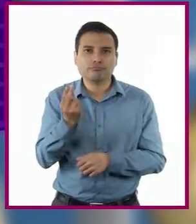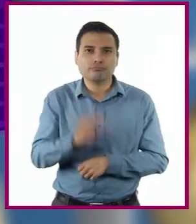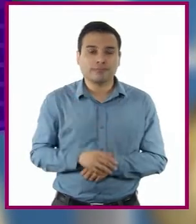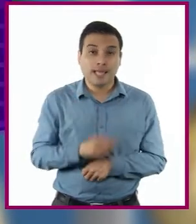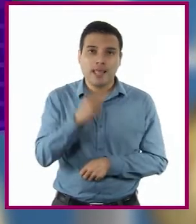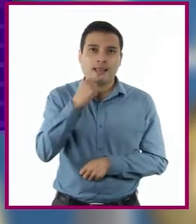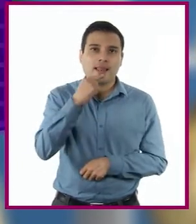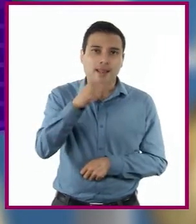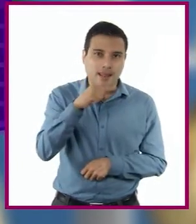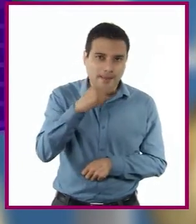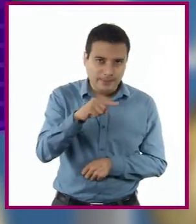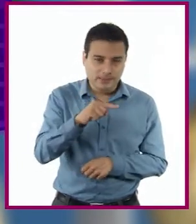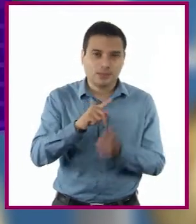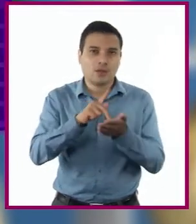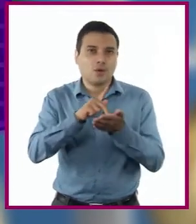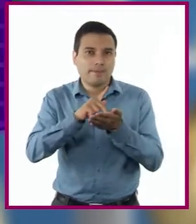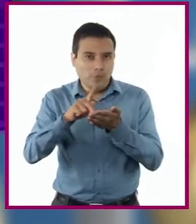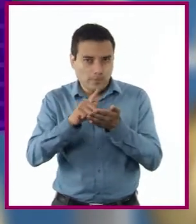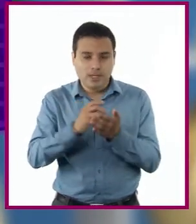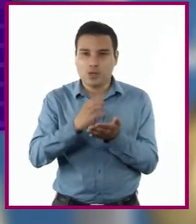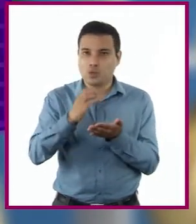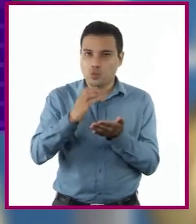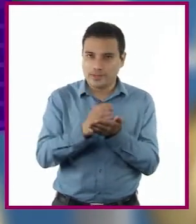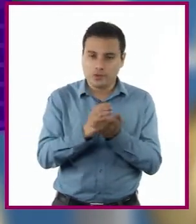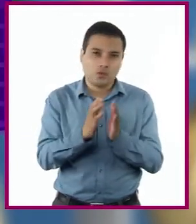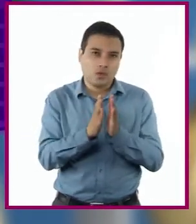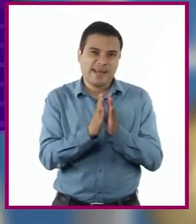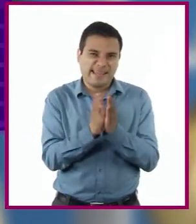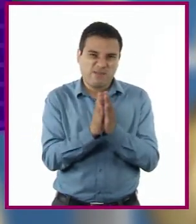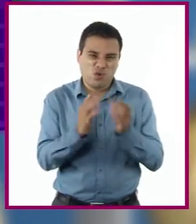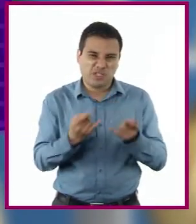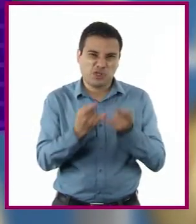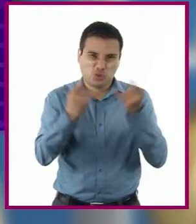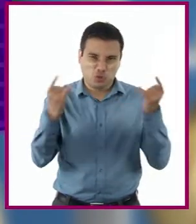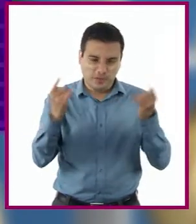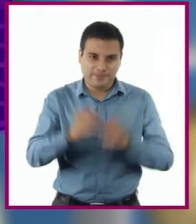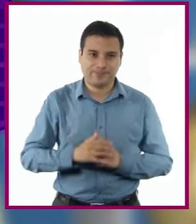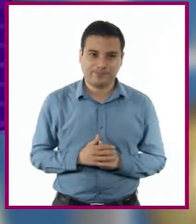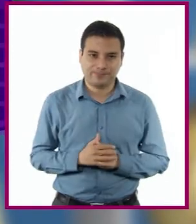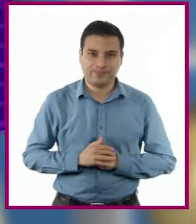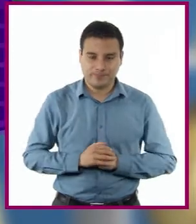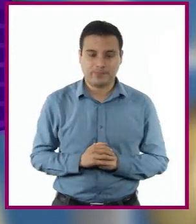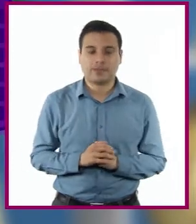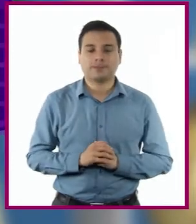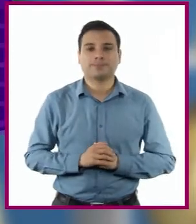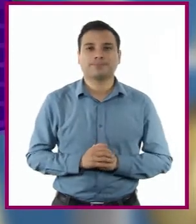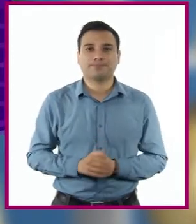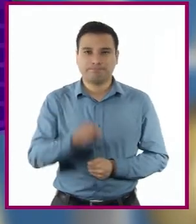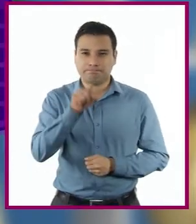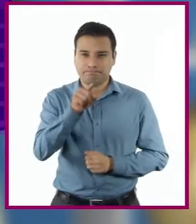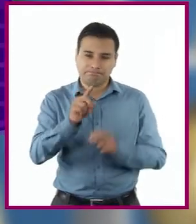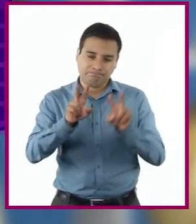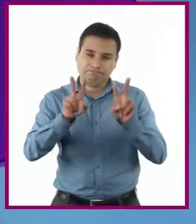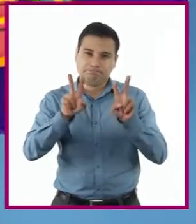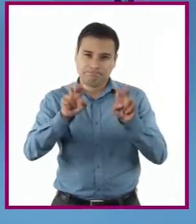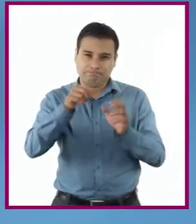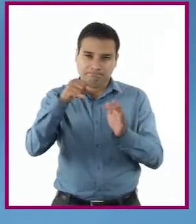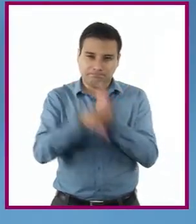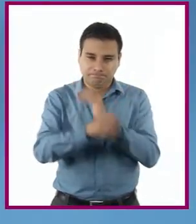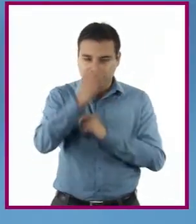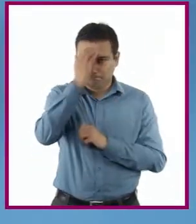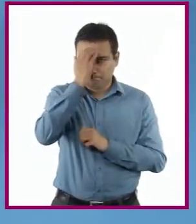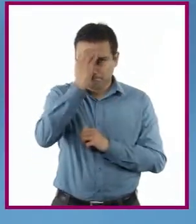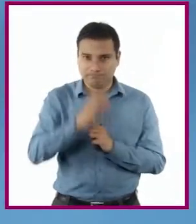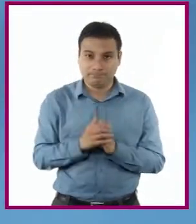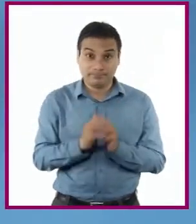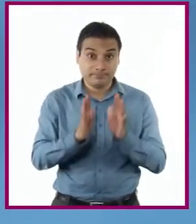o bolígrafo, cuaderno y su libro de texto para profundizar y ampliar sus conocimientos acerca del tema. ¿Están